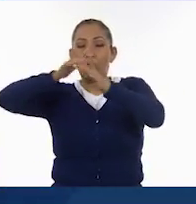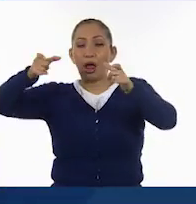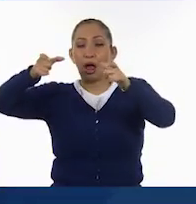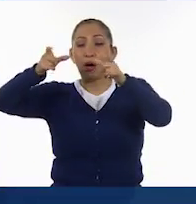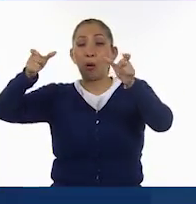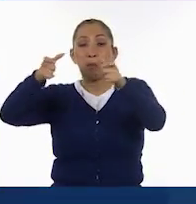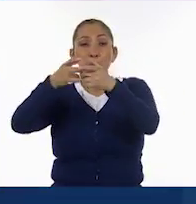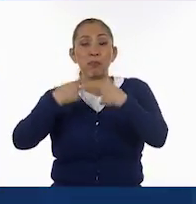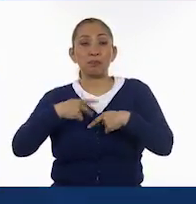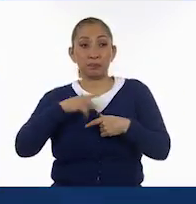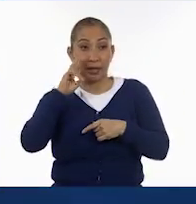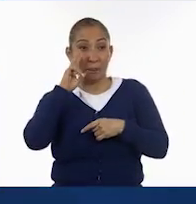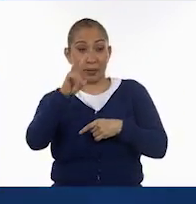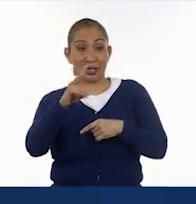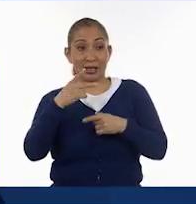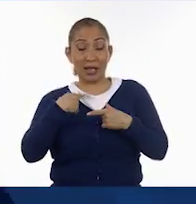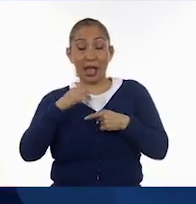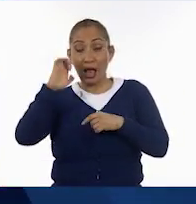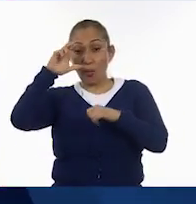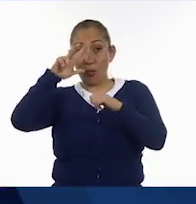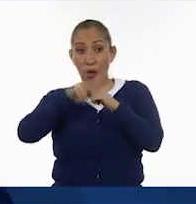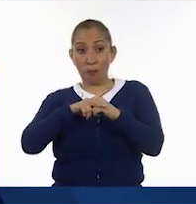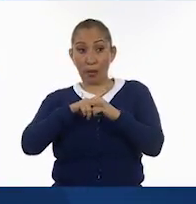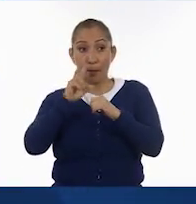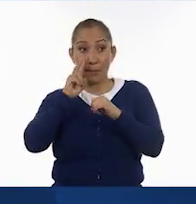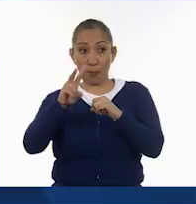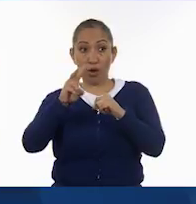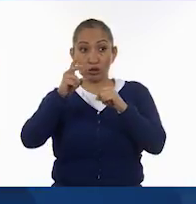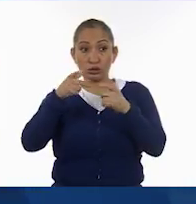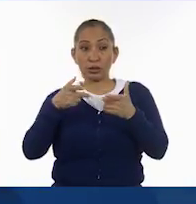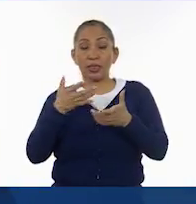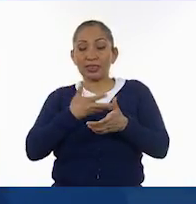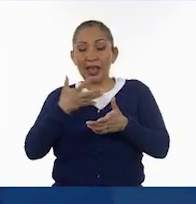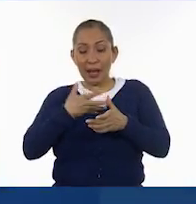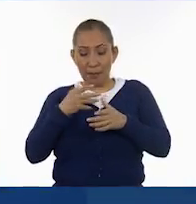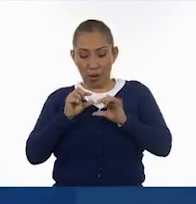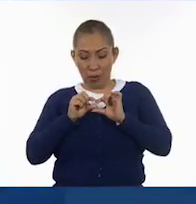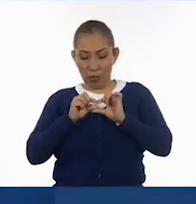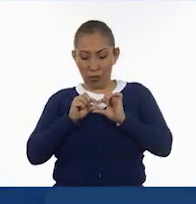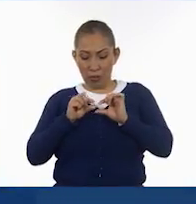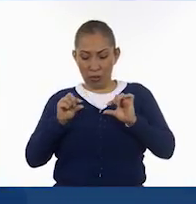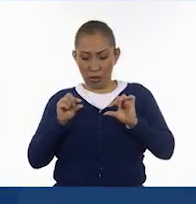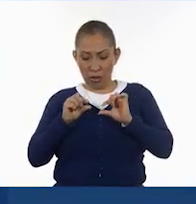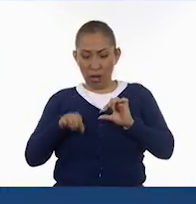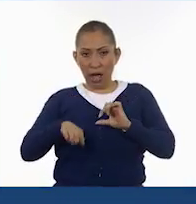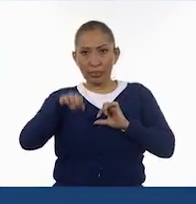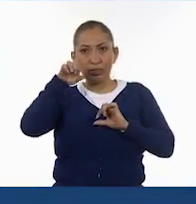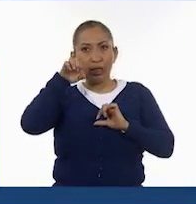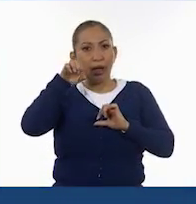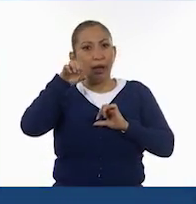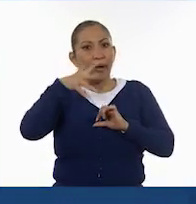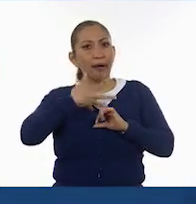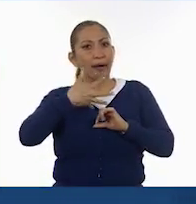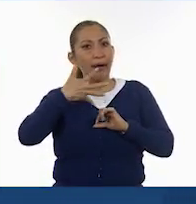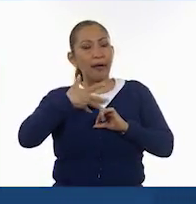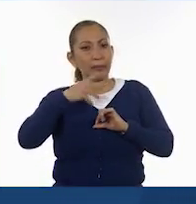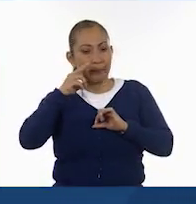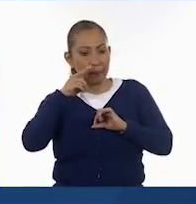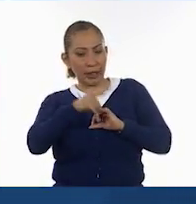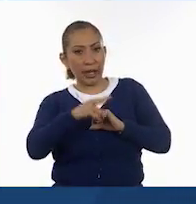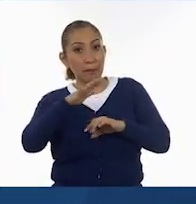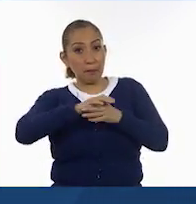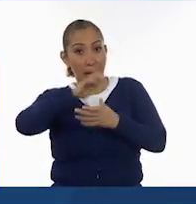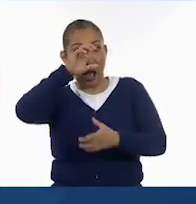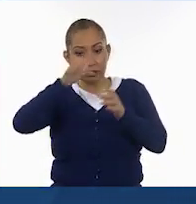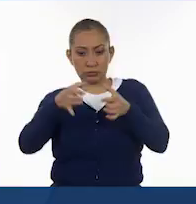si te fijas en la pirámide poblacional de Europa, podemos ver que tenemos ahí una edad donde tenemos concentrada la